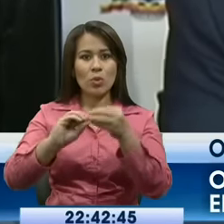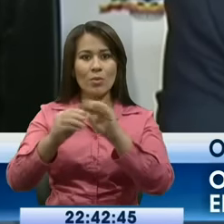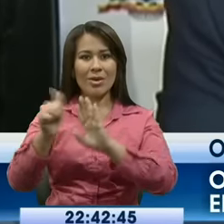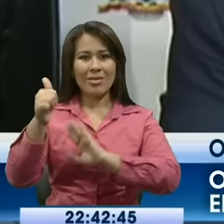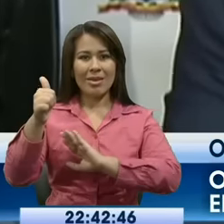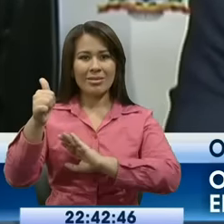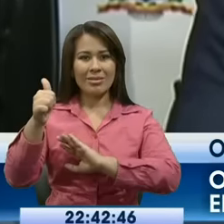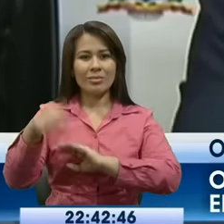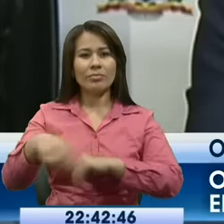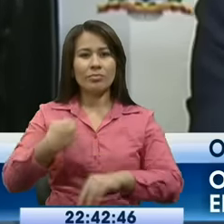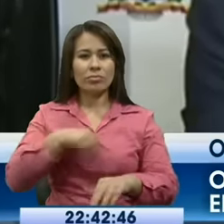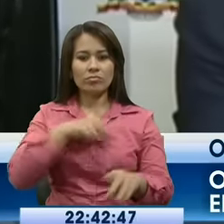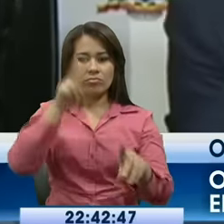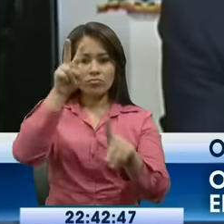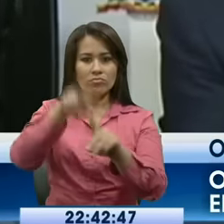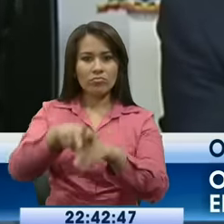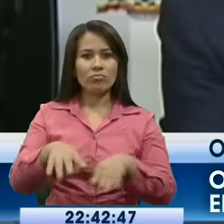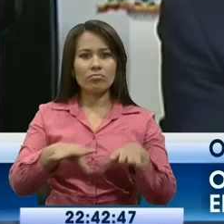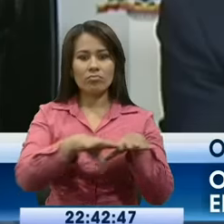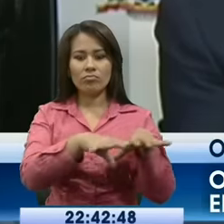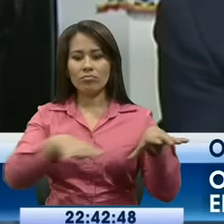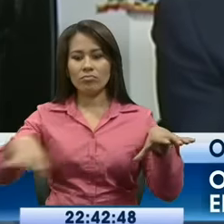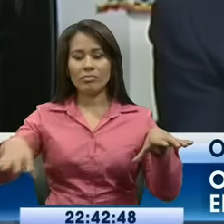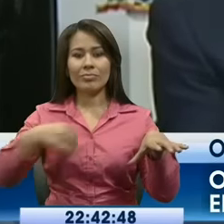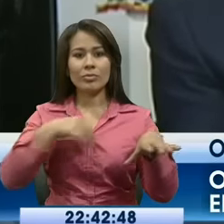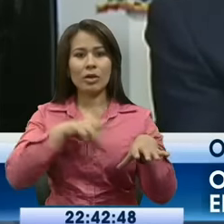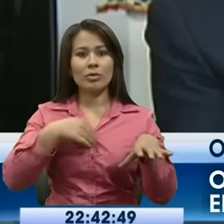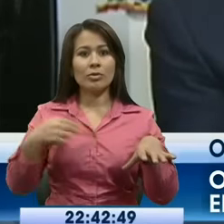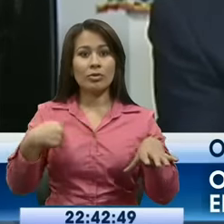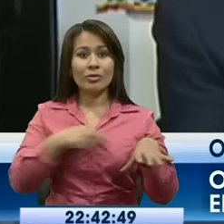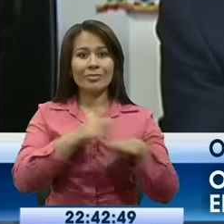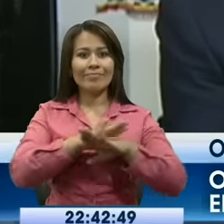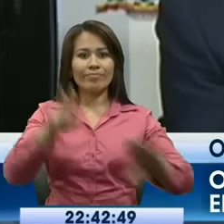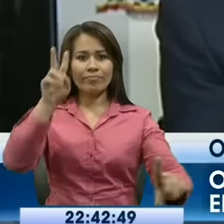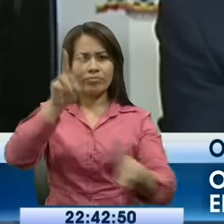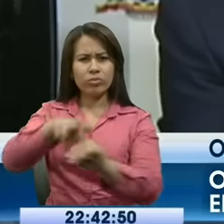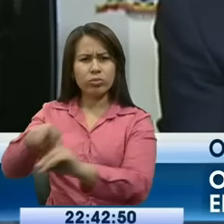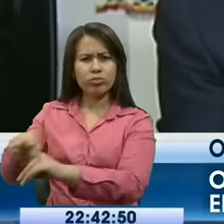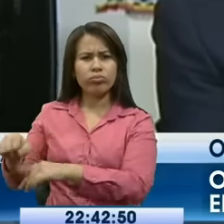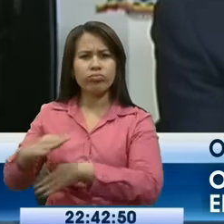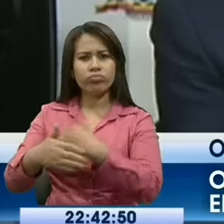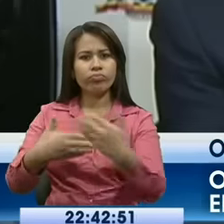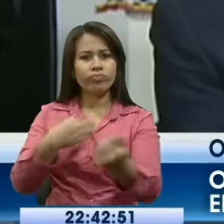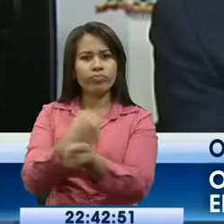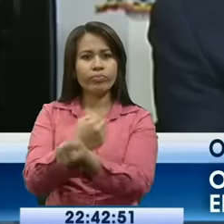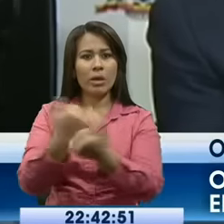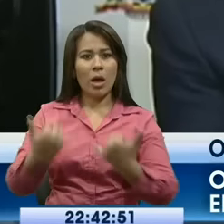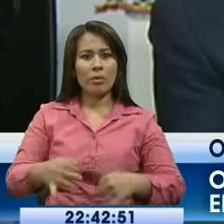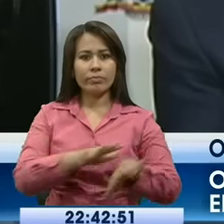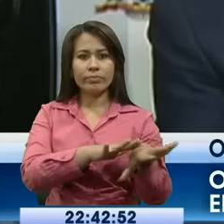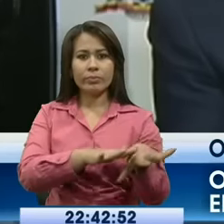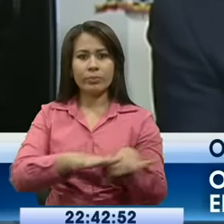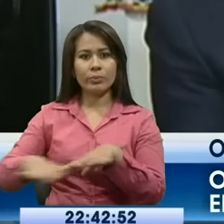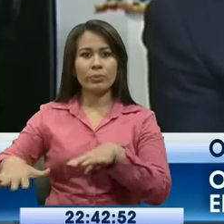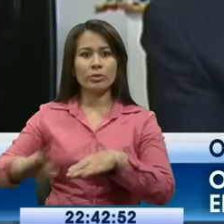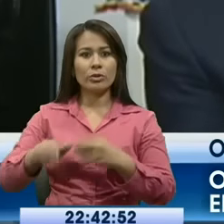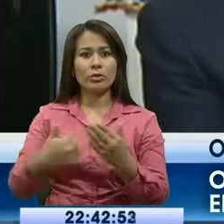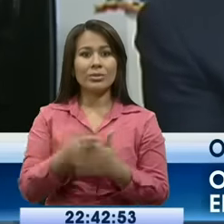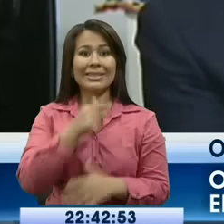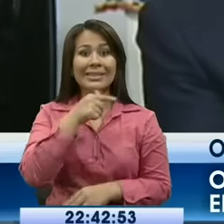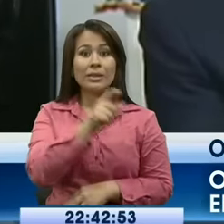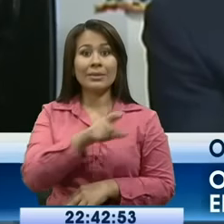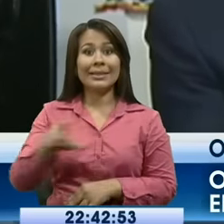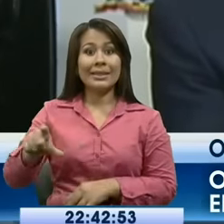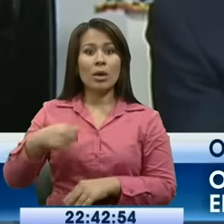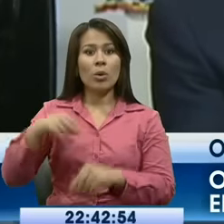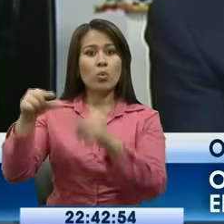de crimen organizado, de narcotráfico que desarticulamos, y esta ya tenía una estructura también internacional, reitero, con una red en Estados